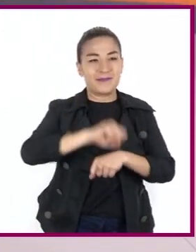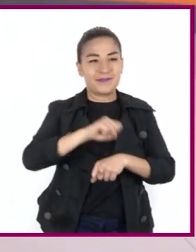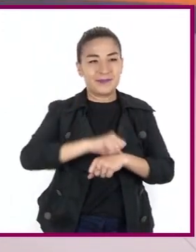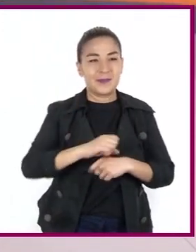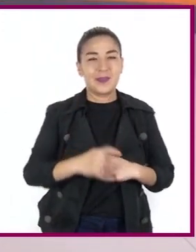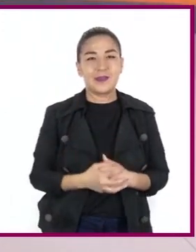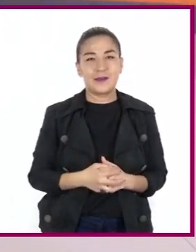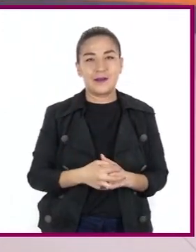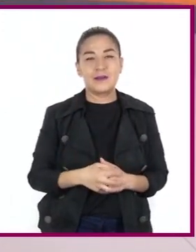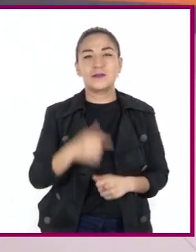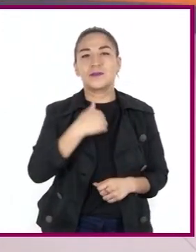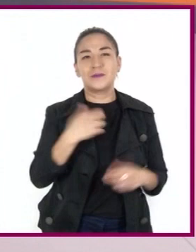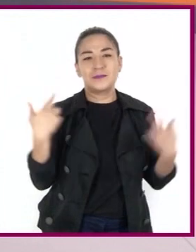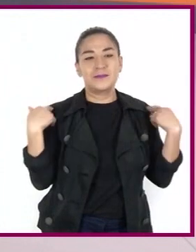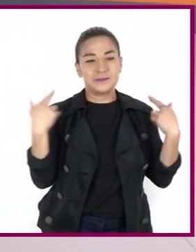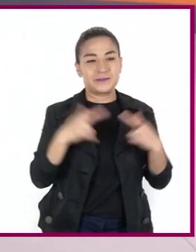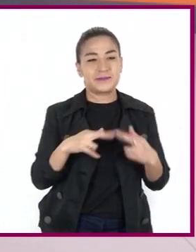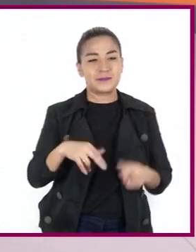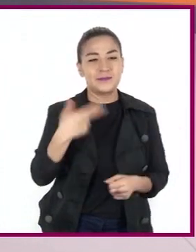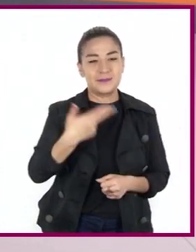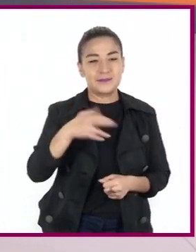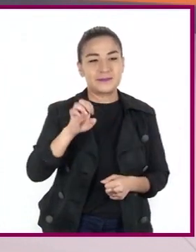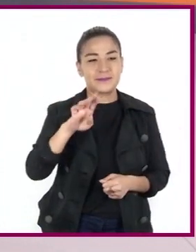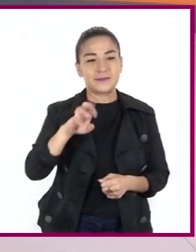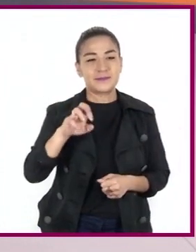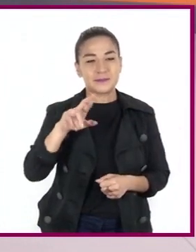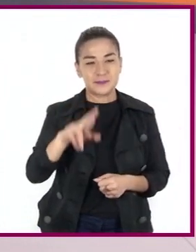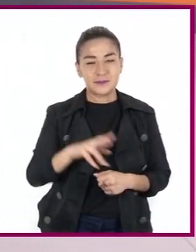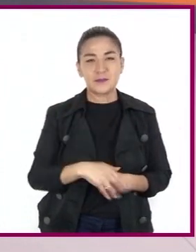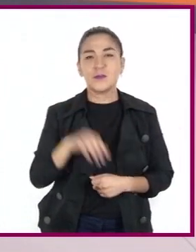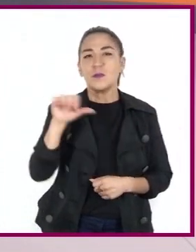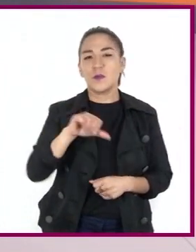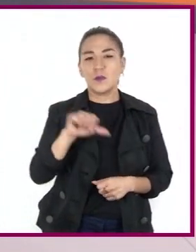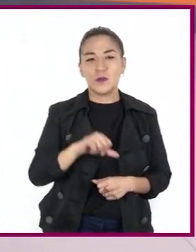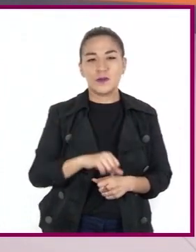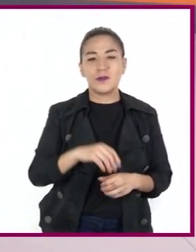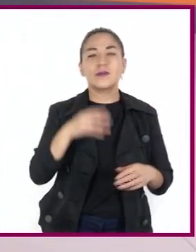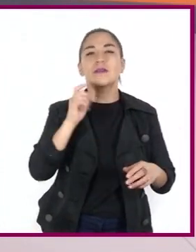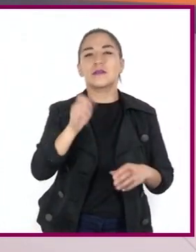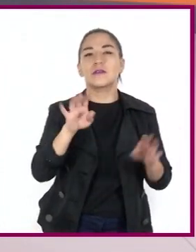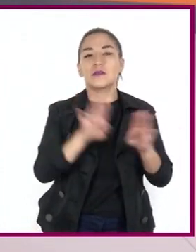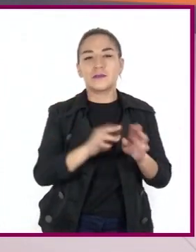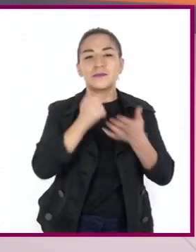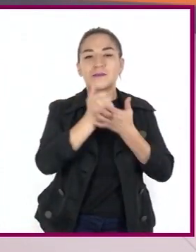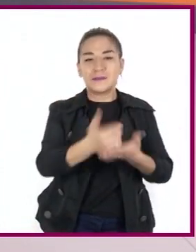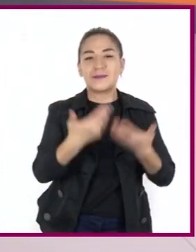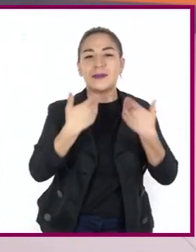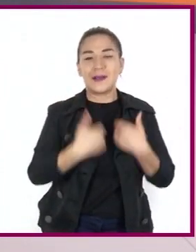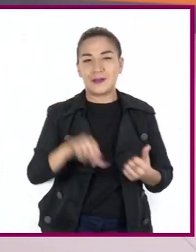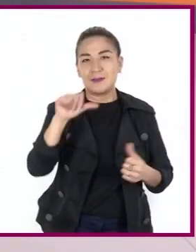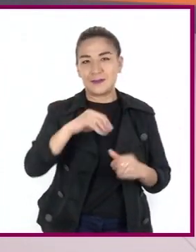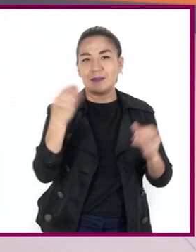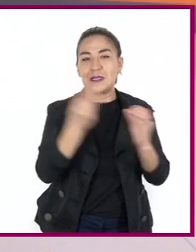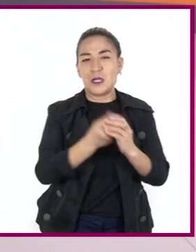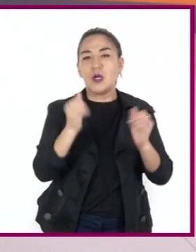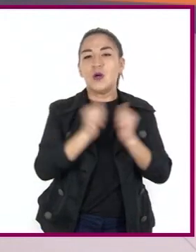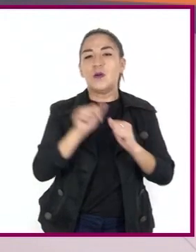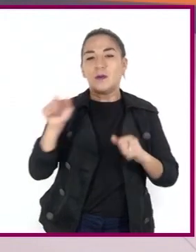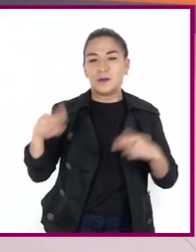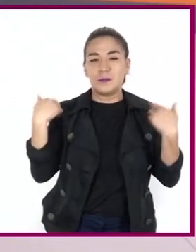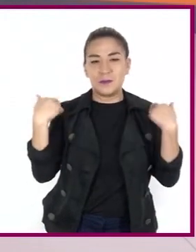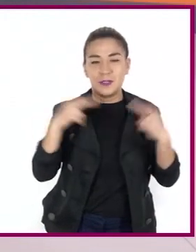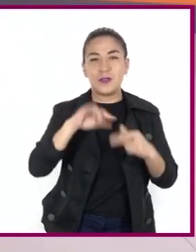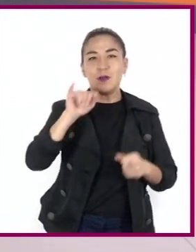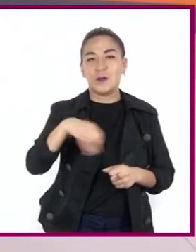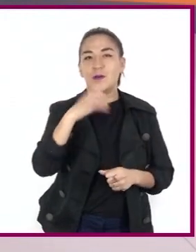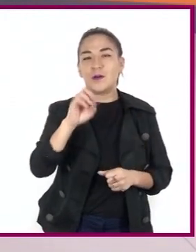secundaria. Soy el maestro Eber David Gómez Lázaro y en esta ocasión les ayudaré a comprender el tema de esta sesión junto con el maestro Jorge